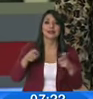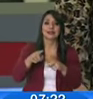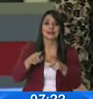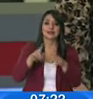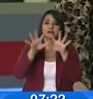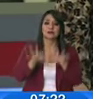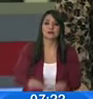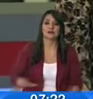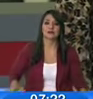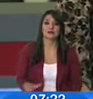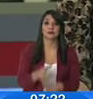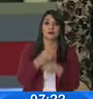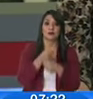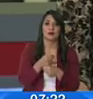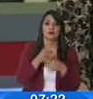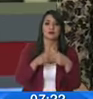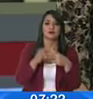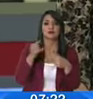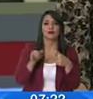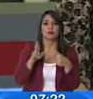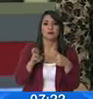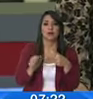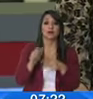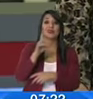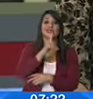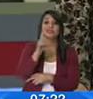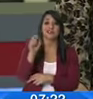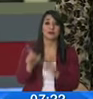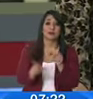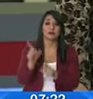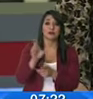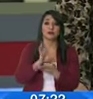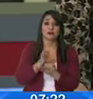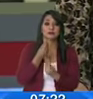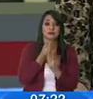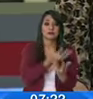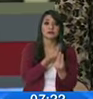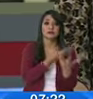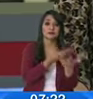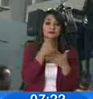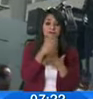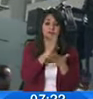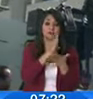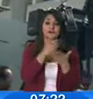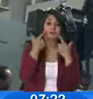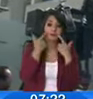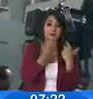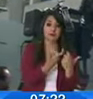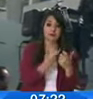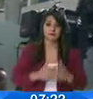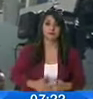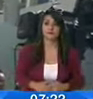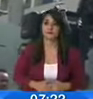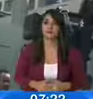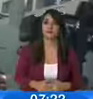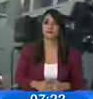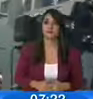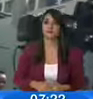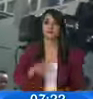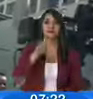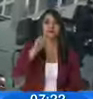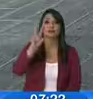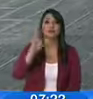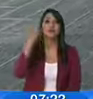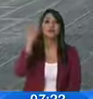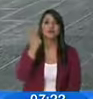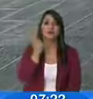Pablo Romero. Fueron más de 100 versiones las que se tomaron en la Fiscalía General del Estado. 120 días de la instrucción fiscal